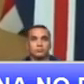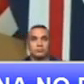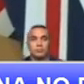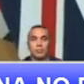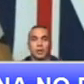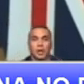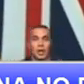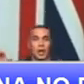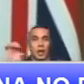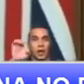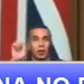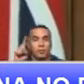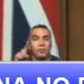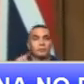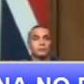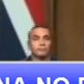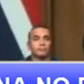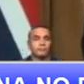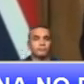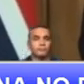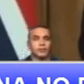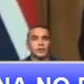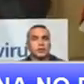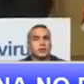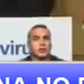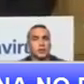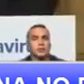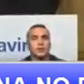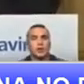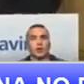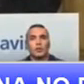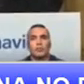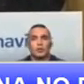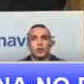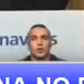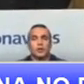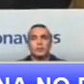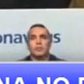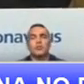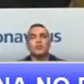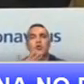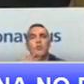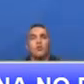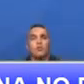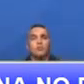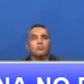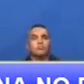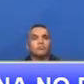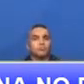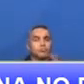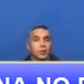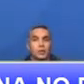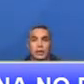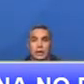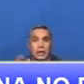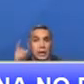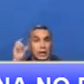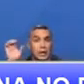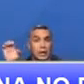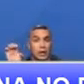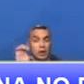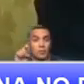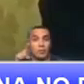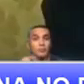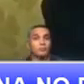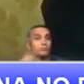Europa endureció su tono hacia China y le pidió transparencia sobre el origen y la gestión de la pandemia del coronavirus. Líderes europeos como la alemana